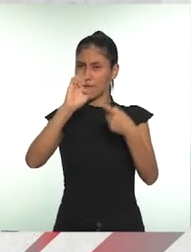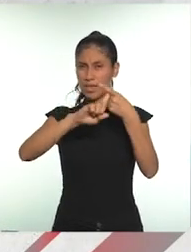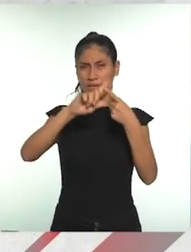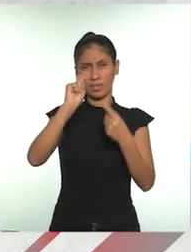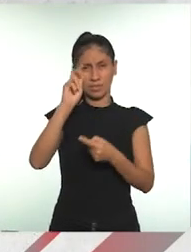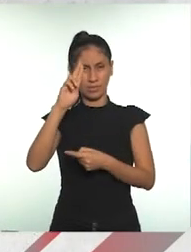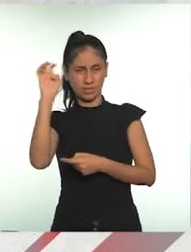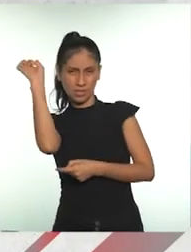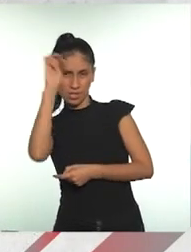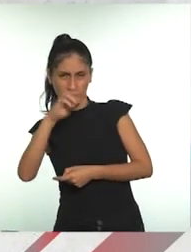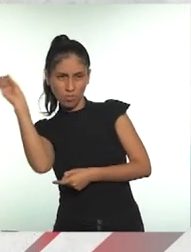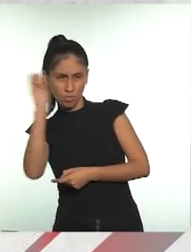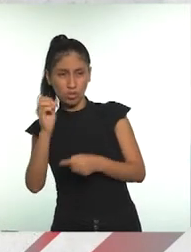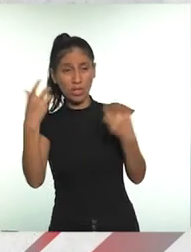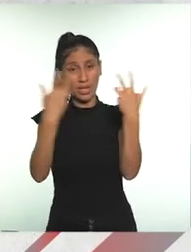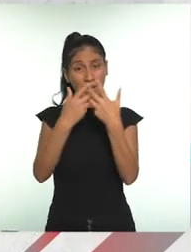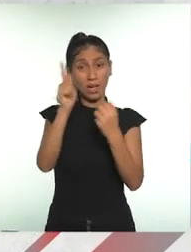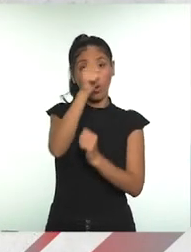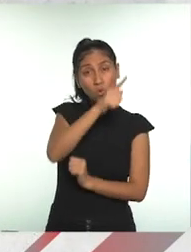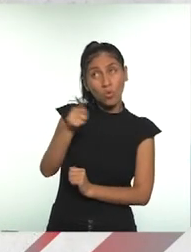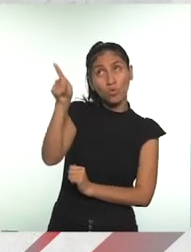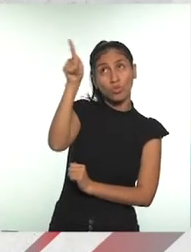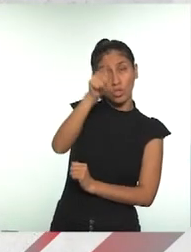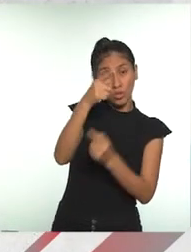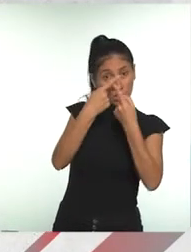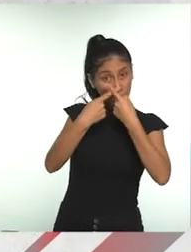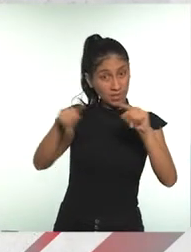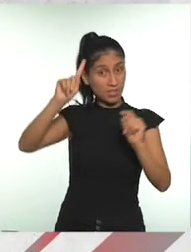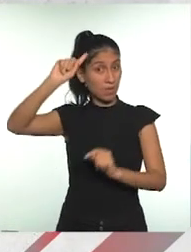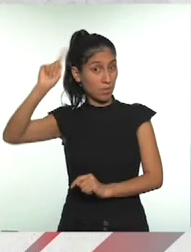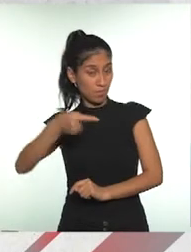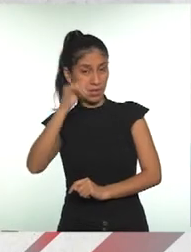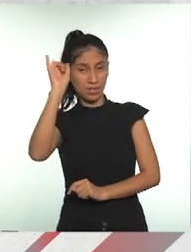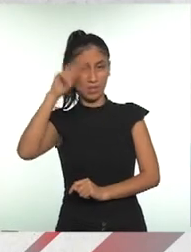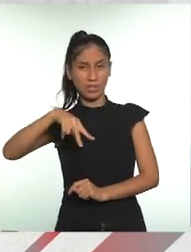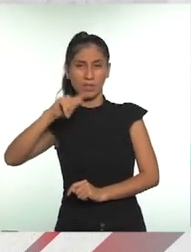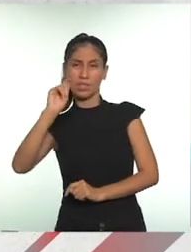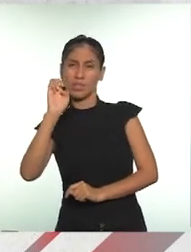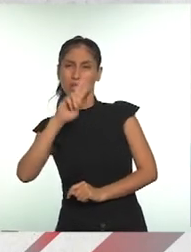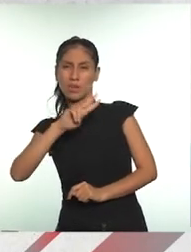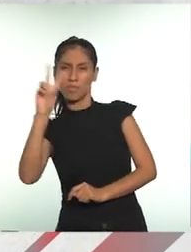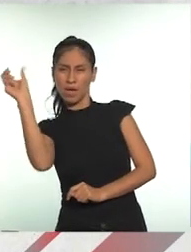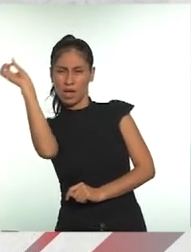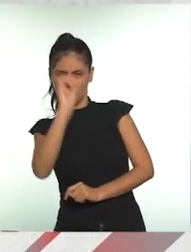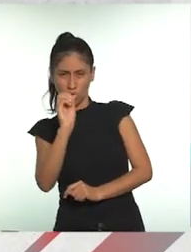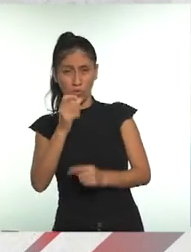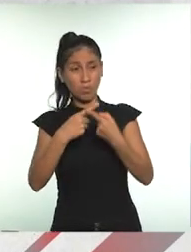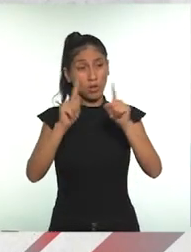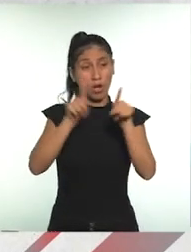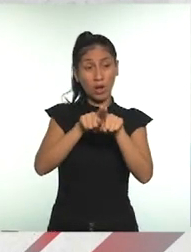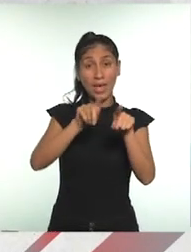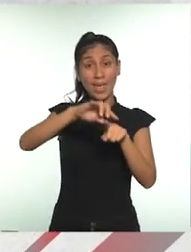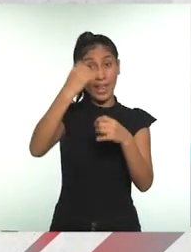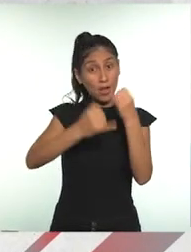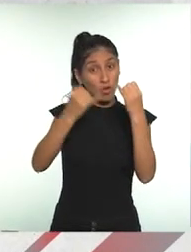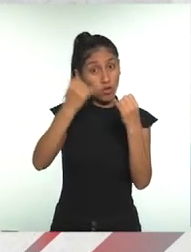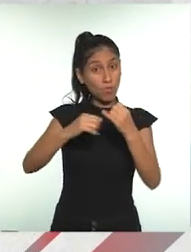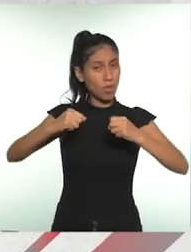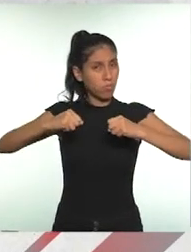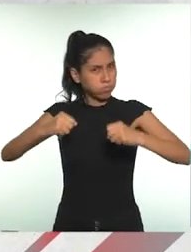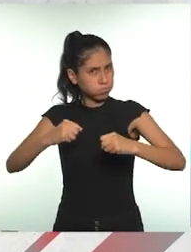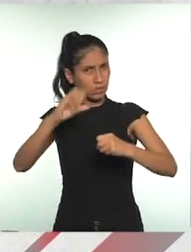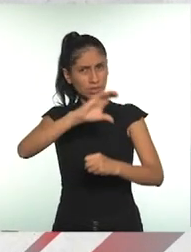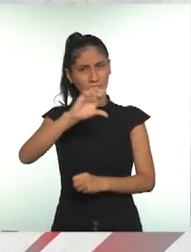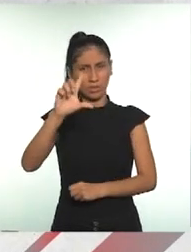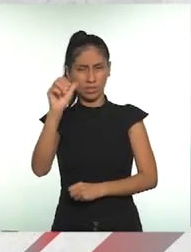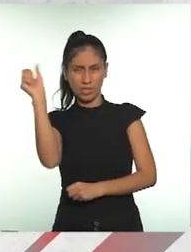un círculo, a diferencia del primer intervalo. El último intervalo, correspondiente a obesidad clase 3, es un